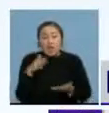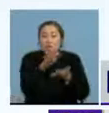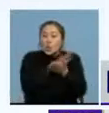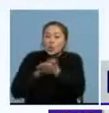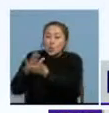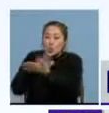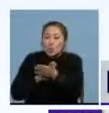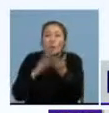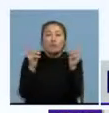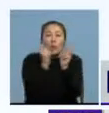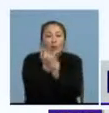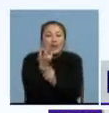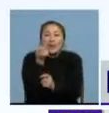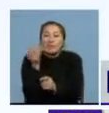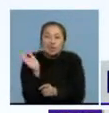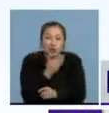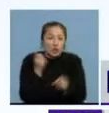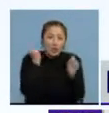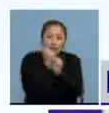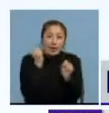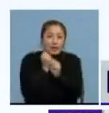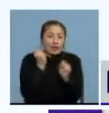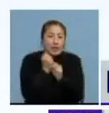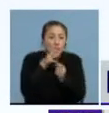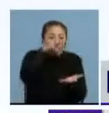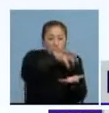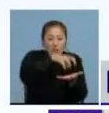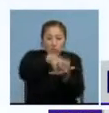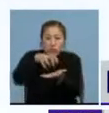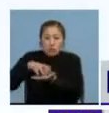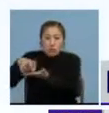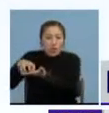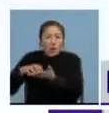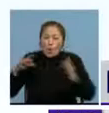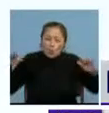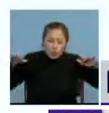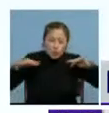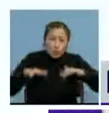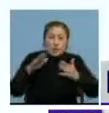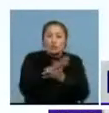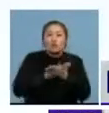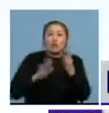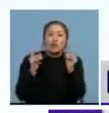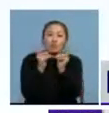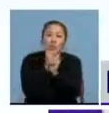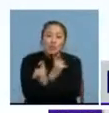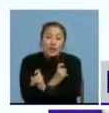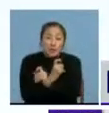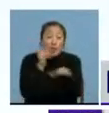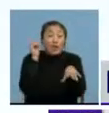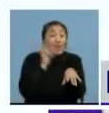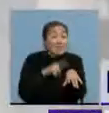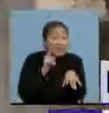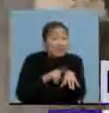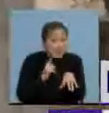que empiecen a marcar un poco trabajando con cuadrilla propia con cuadrillas que entre ellos de otro lado para ir resolviendo en los plazos que